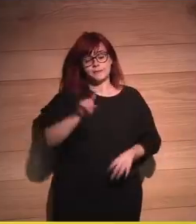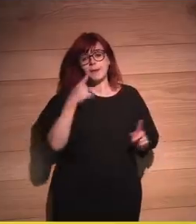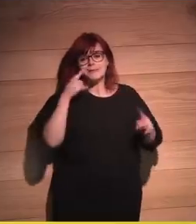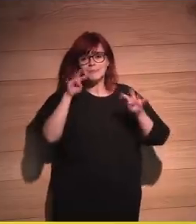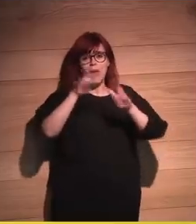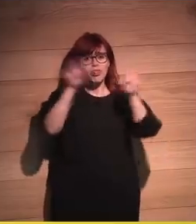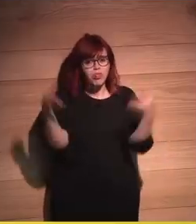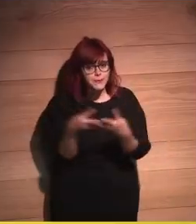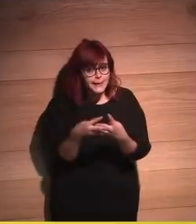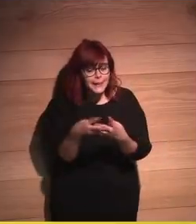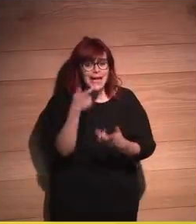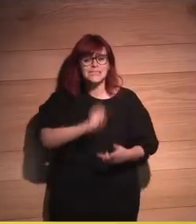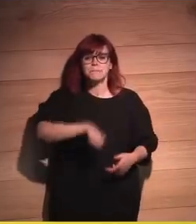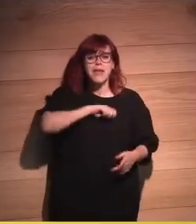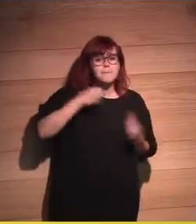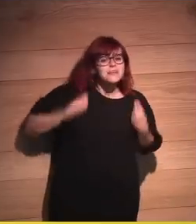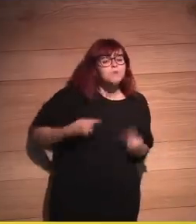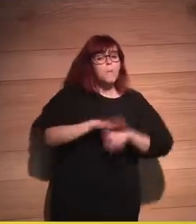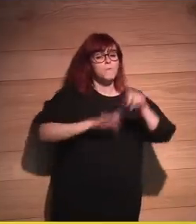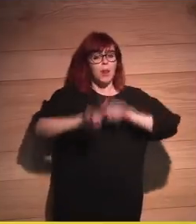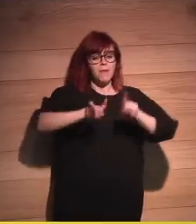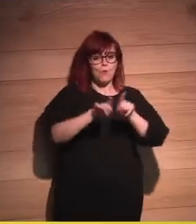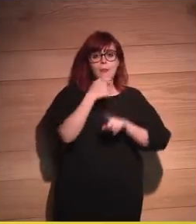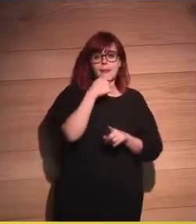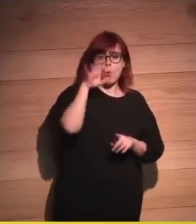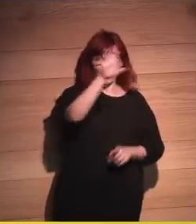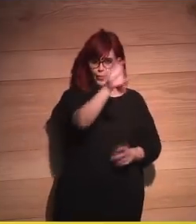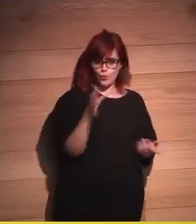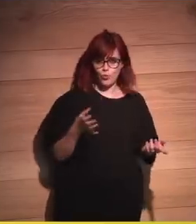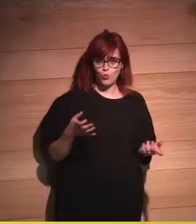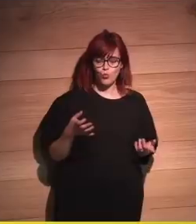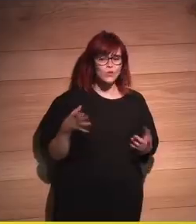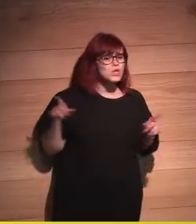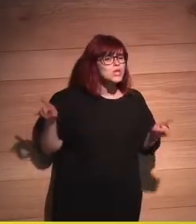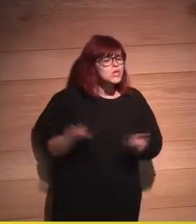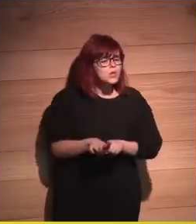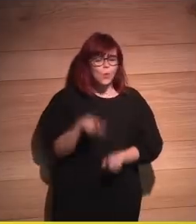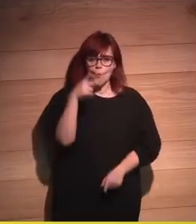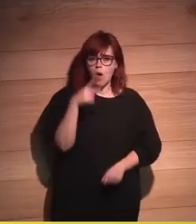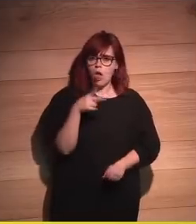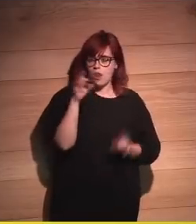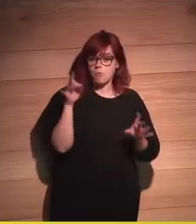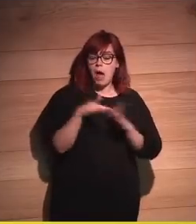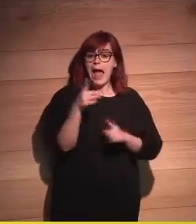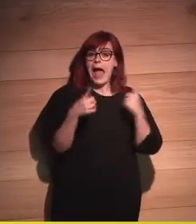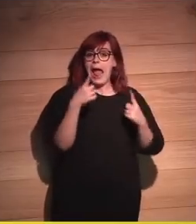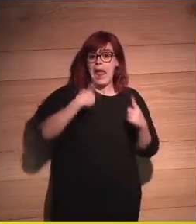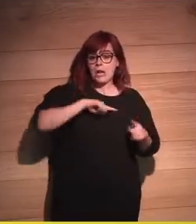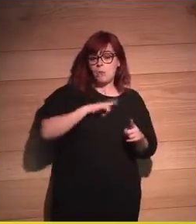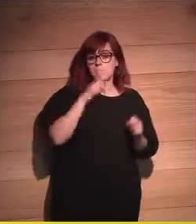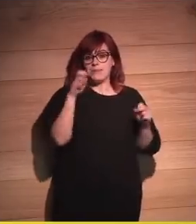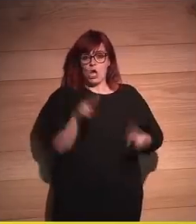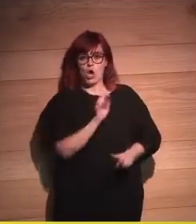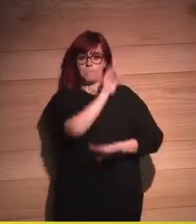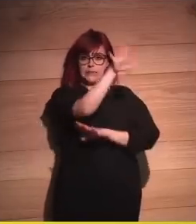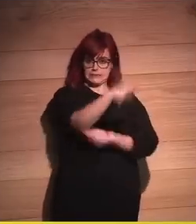ciber, España tiene los mismos problemas que el Reino Unido. Exactamente lo mismo. Yo diría que en algunos temas los tenemos